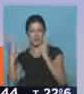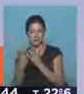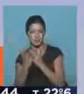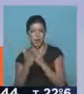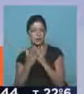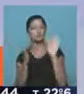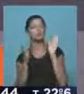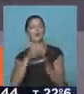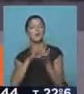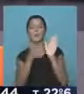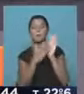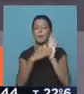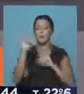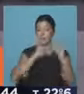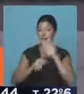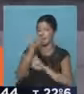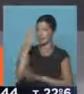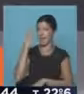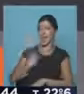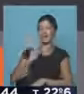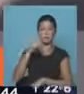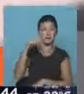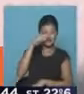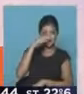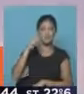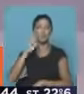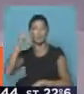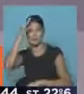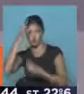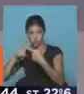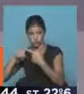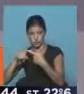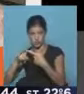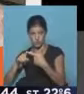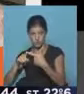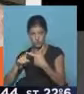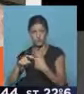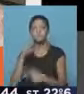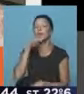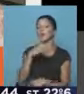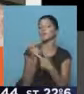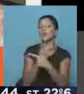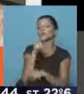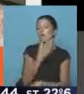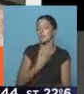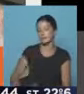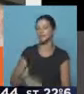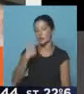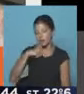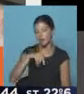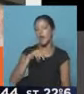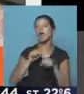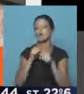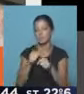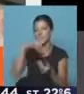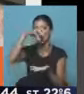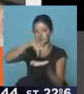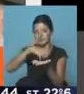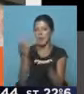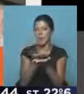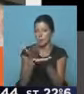Norte se dieron en 2007 y 2012. Pyongyang accedió a suspender la operatoria de un reactor nuclear y no realizar